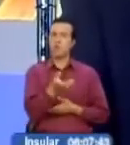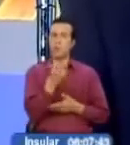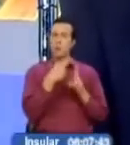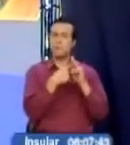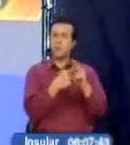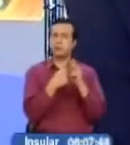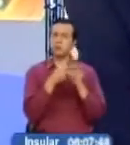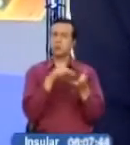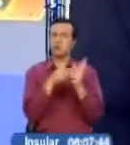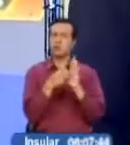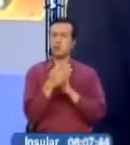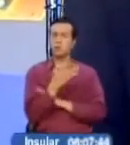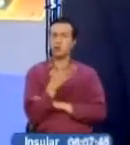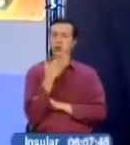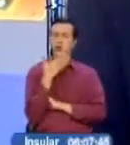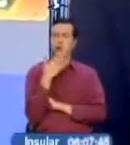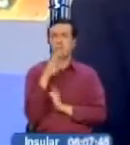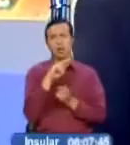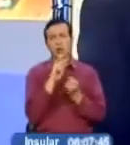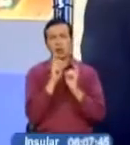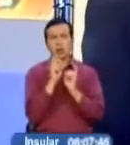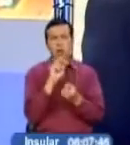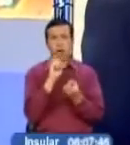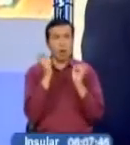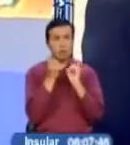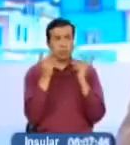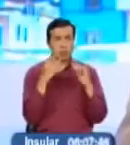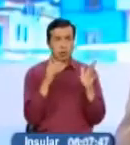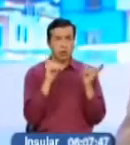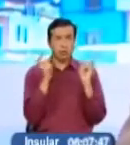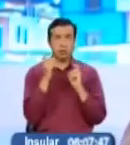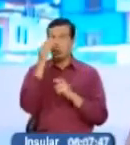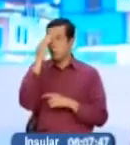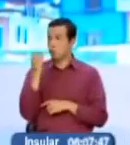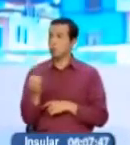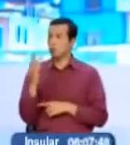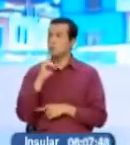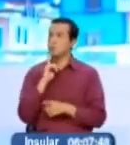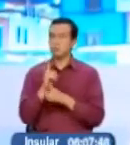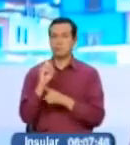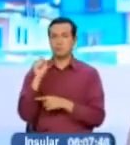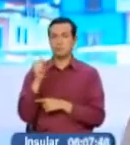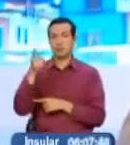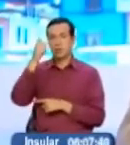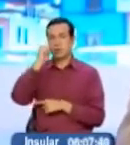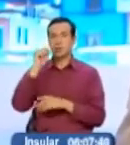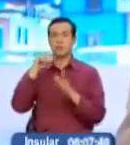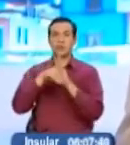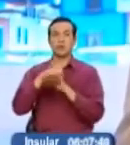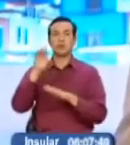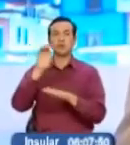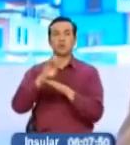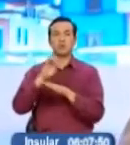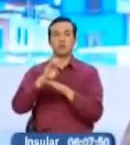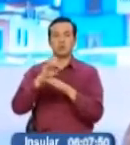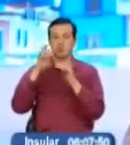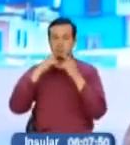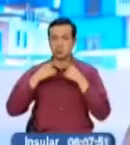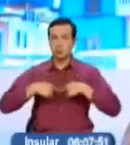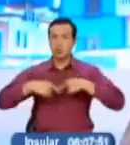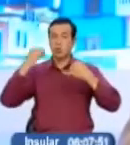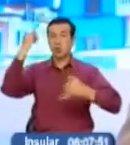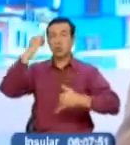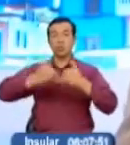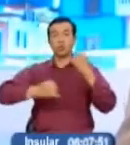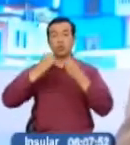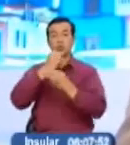¿significaría entonces que las condiciones han variado, Juan Fernando Terán? Buenos días, gracias, claro que sí. Ayer el Banco Central publicó su último